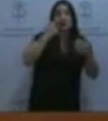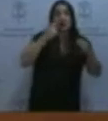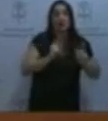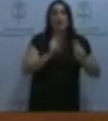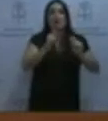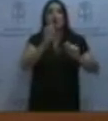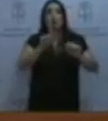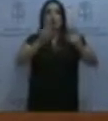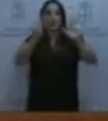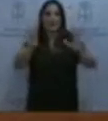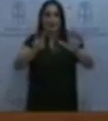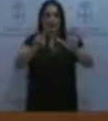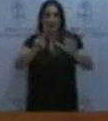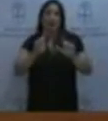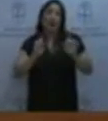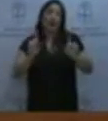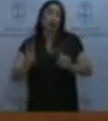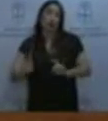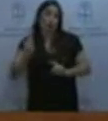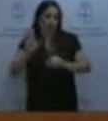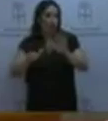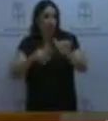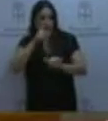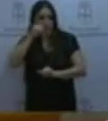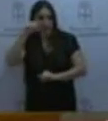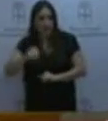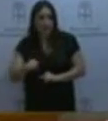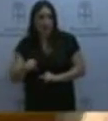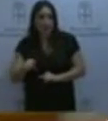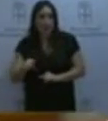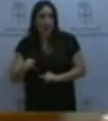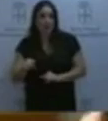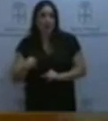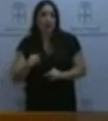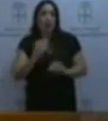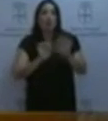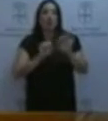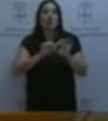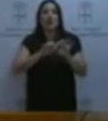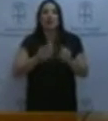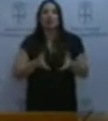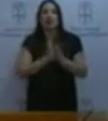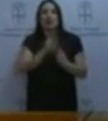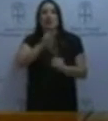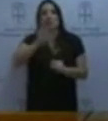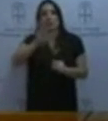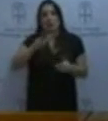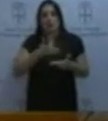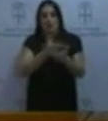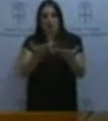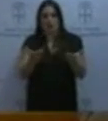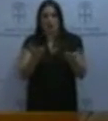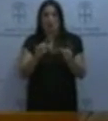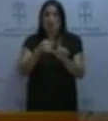7. Y en el caso de secundaria, de la convocatoria de este año, el total de plazas ofertadas eran 25,